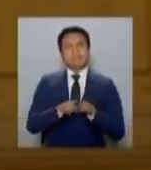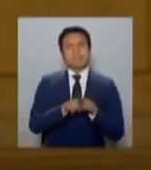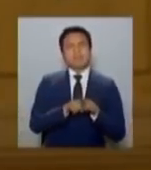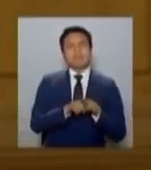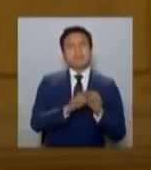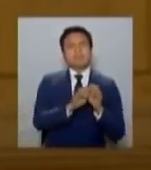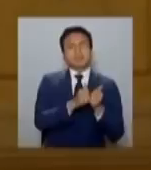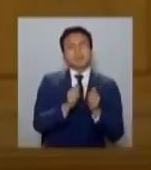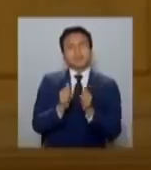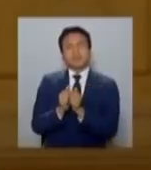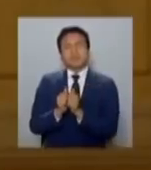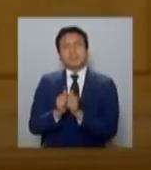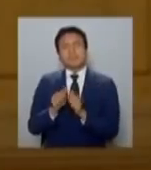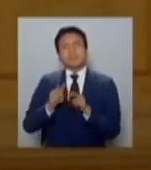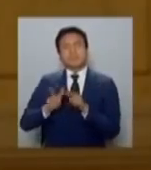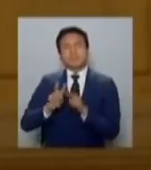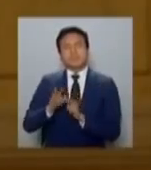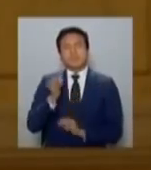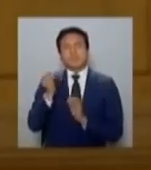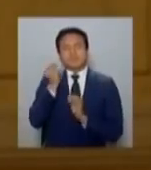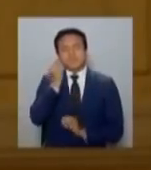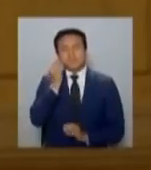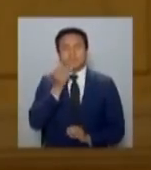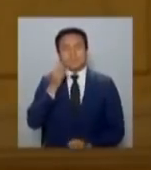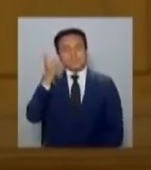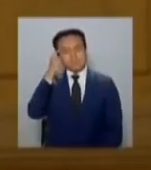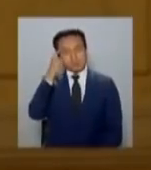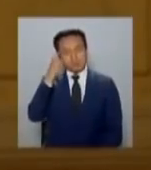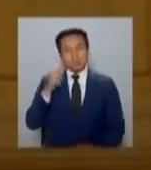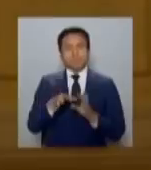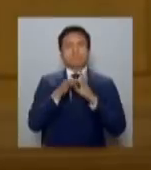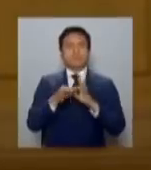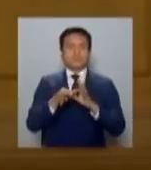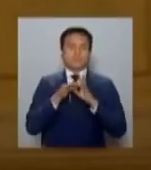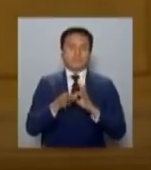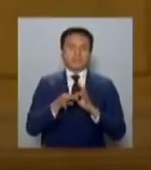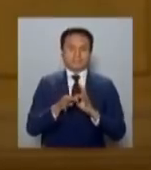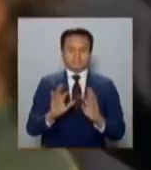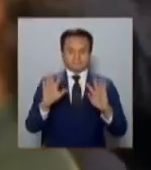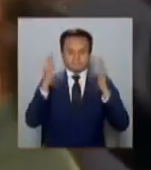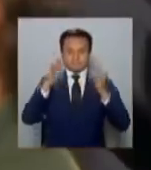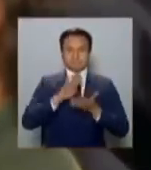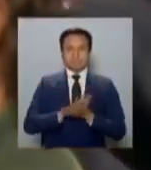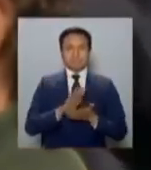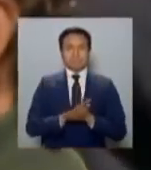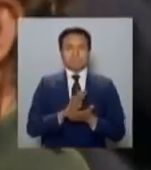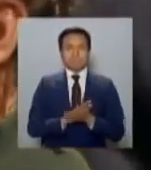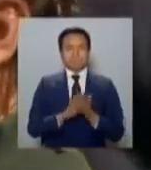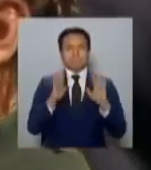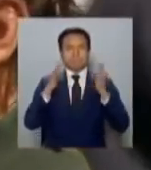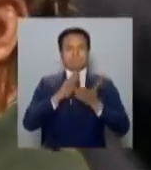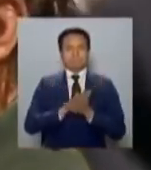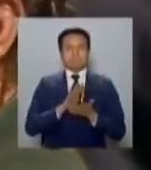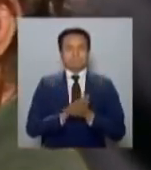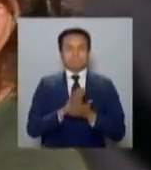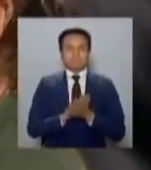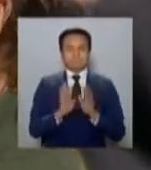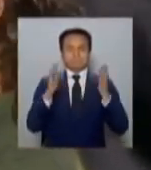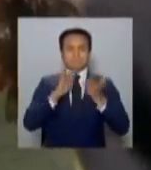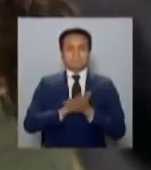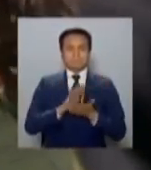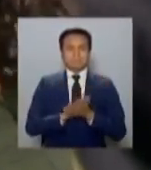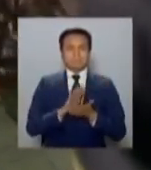cobre, no, la circunstancia política. Ahora como soy oposición, digo esto, porque quiero liquidarme al gobierno de turno. Ahora que soy